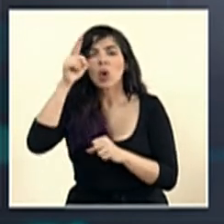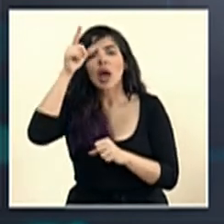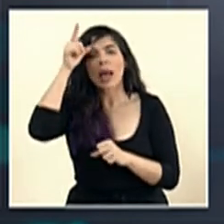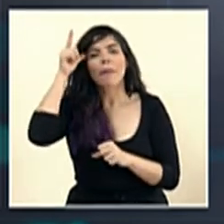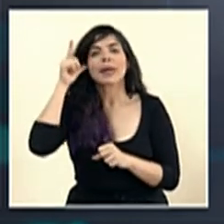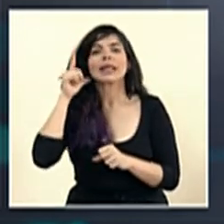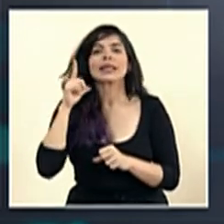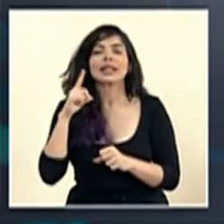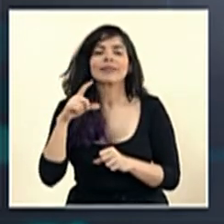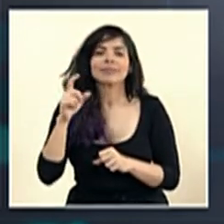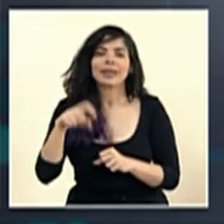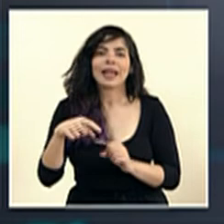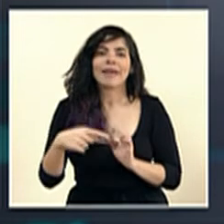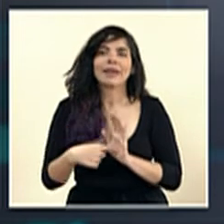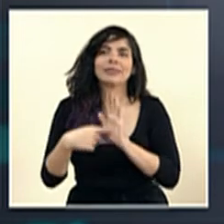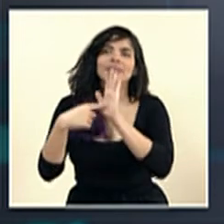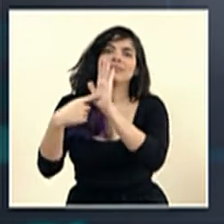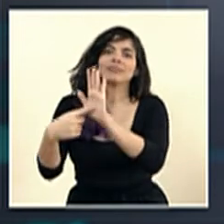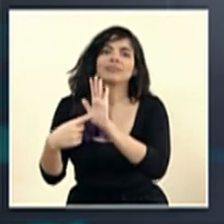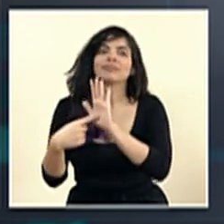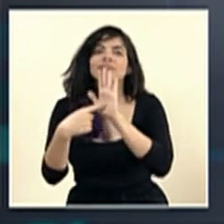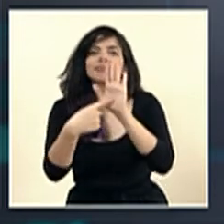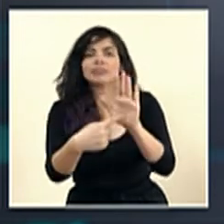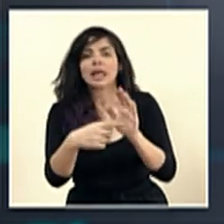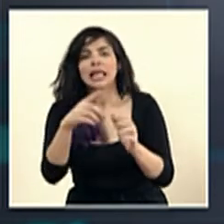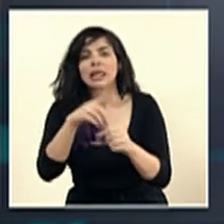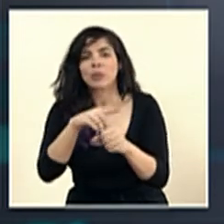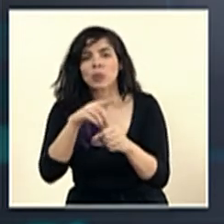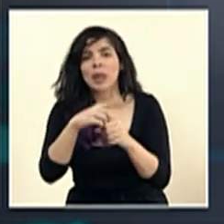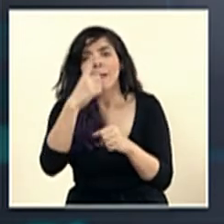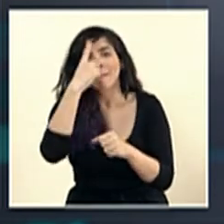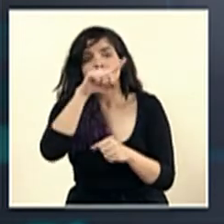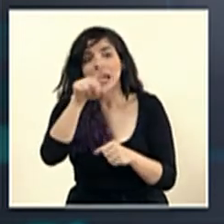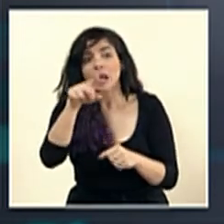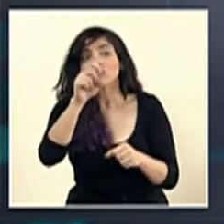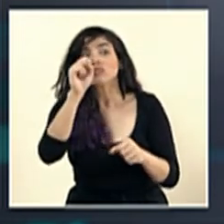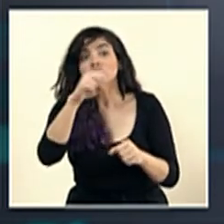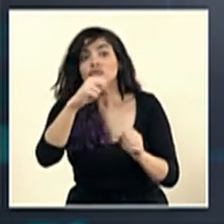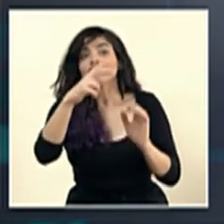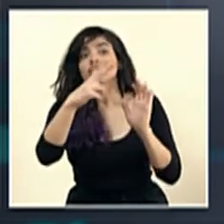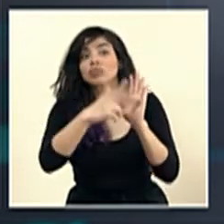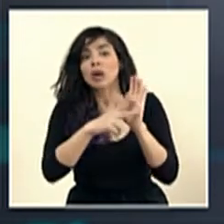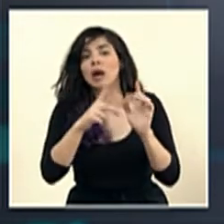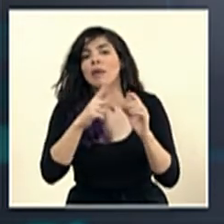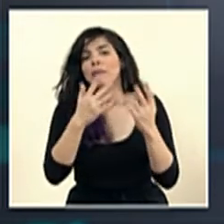tendremos que presentárselo a las y los diputados para que lo aprueben, pero